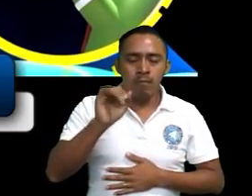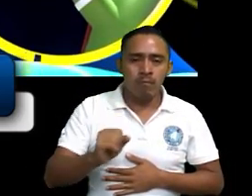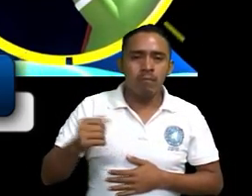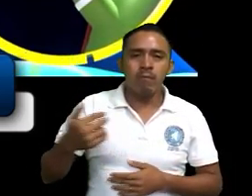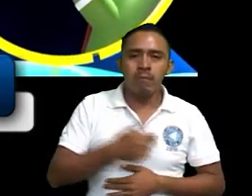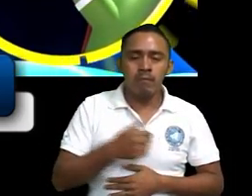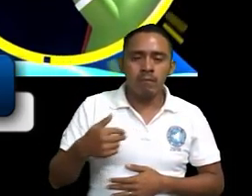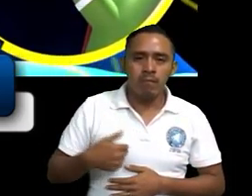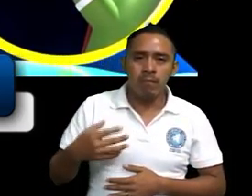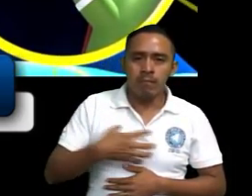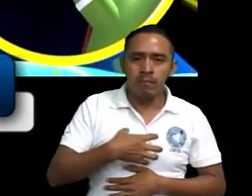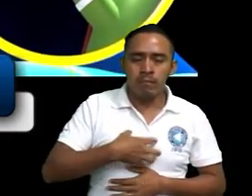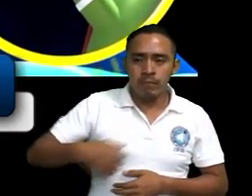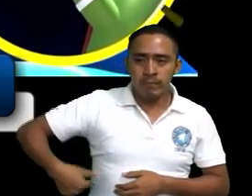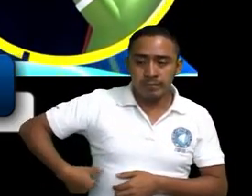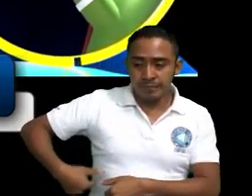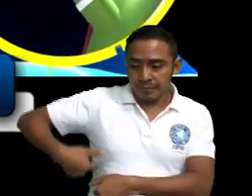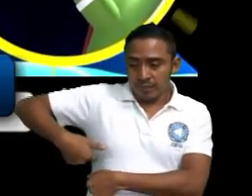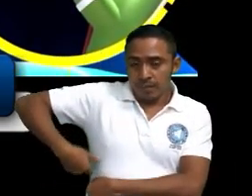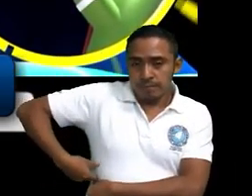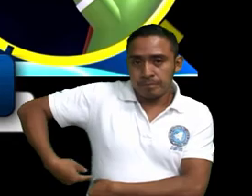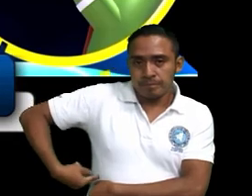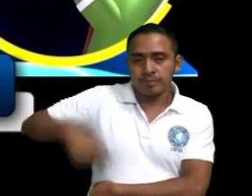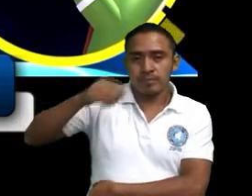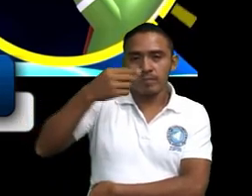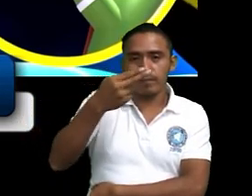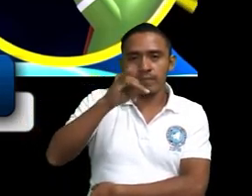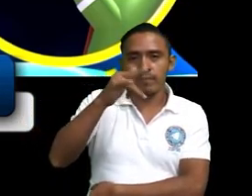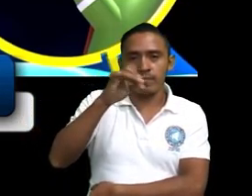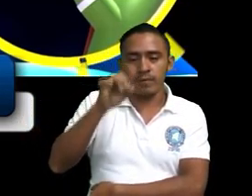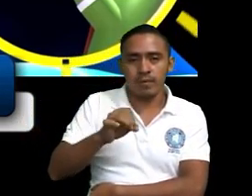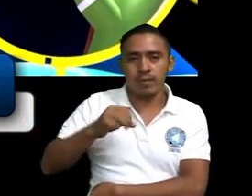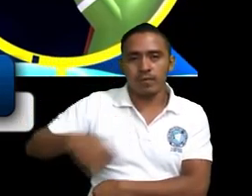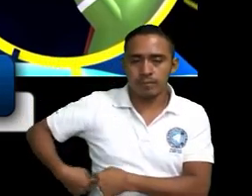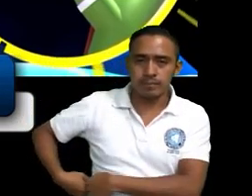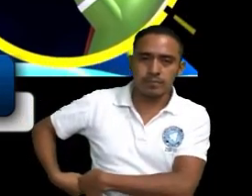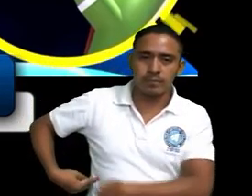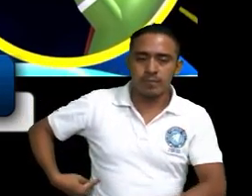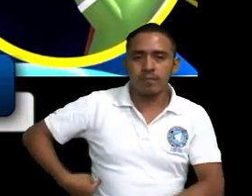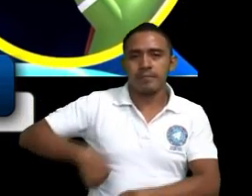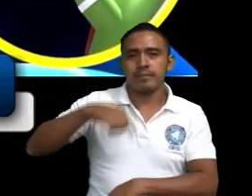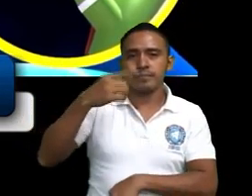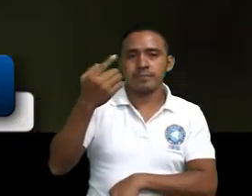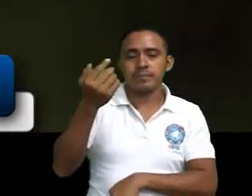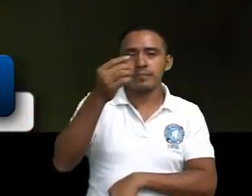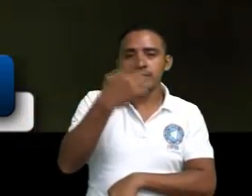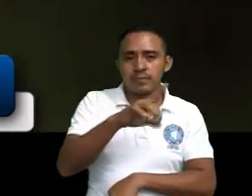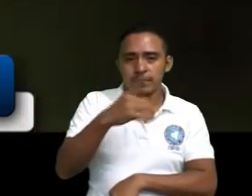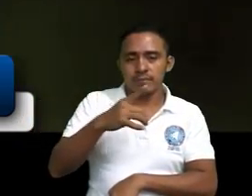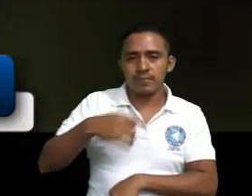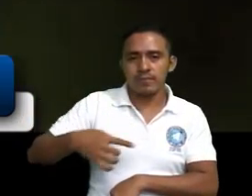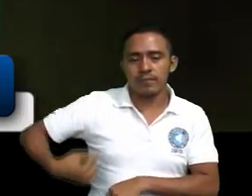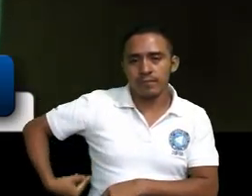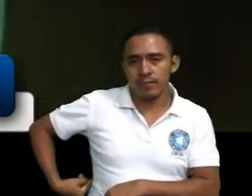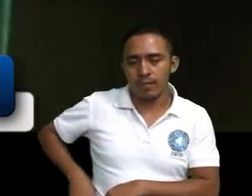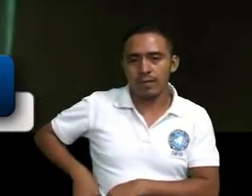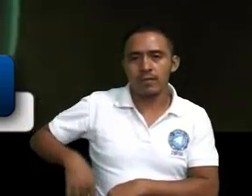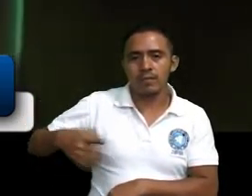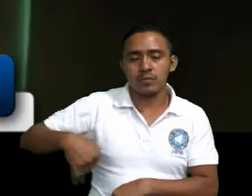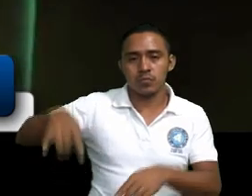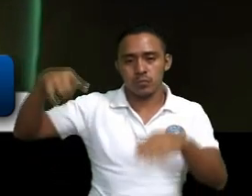normalmente a nivel del hígado y esta sale a través de dos conductos, el hepático derecho y el hepático común. Se deposita a nivel del